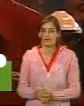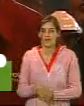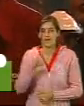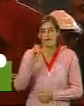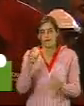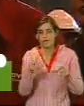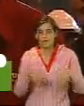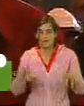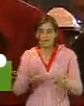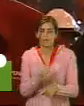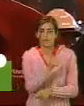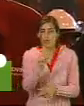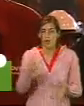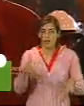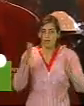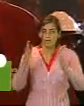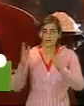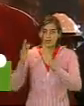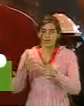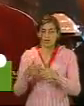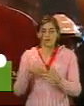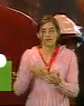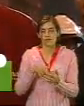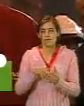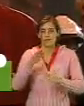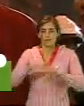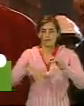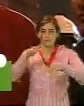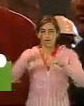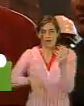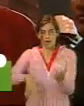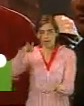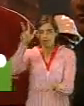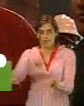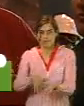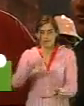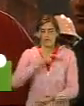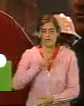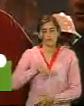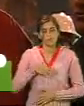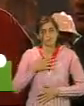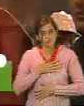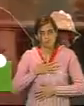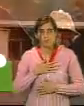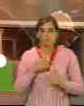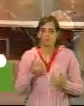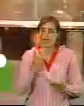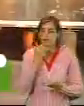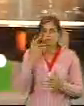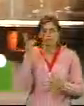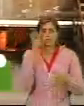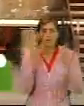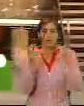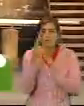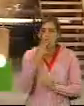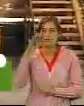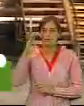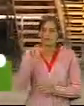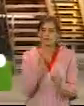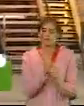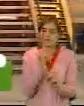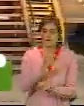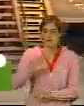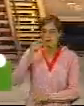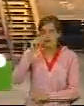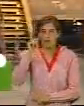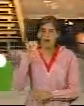20 apartamentos por edificio. Es una construcción que está aprobada y bueno, estamos muy satisfechos de escuchar el compromiso de los trabajadores. De